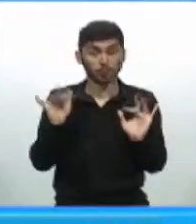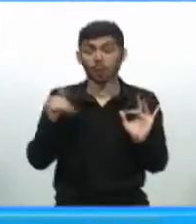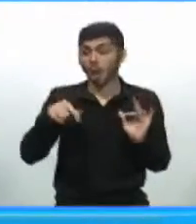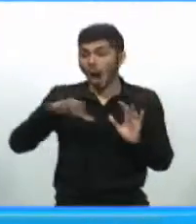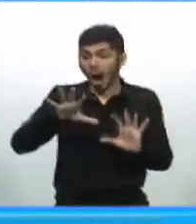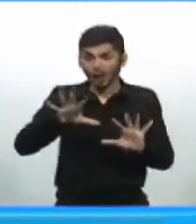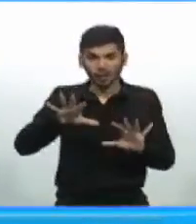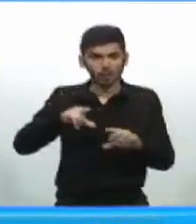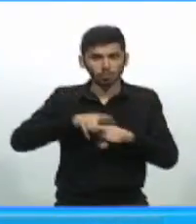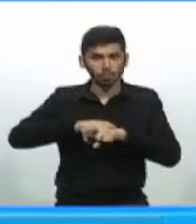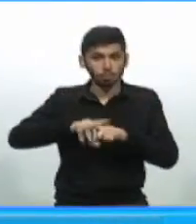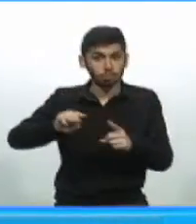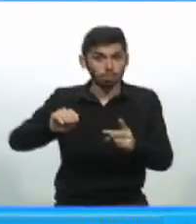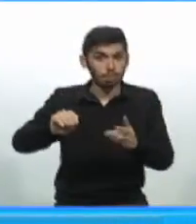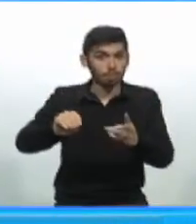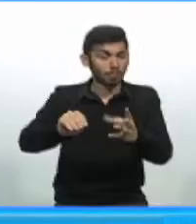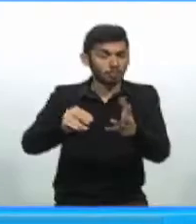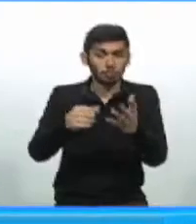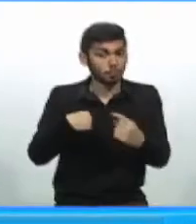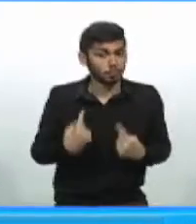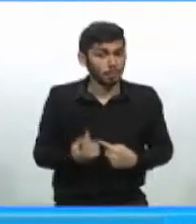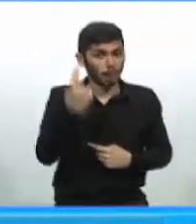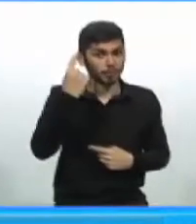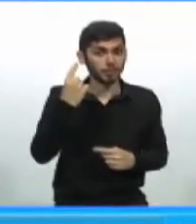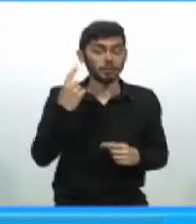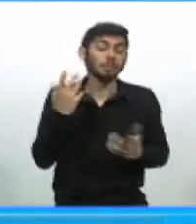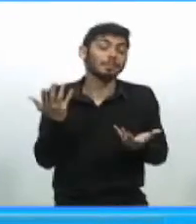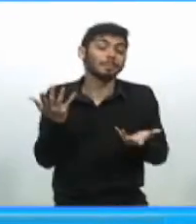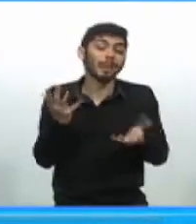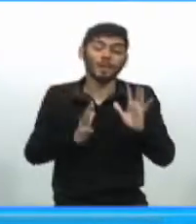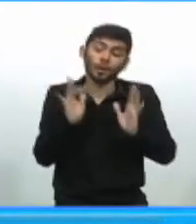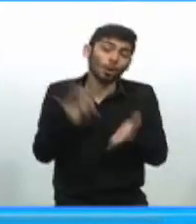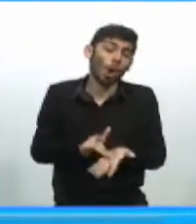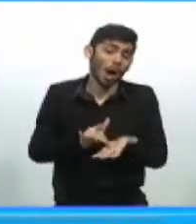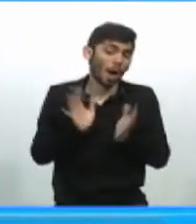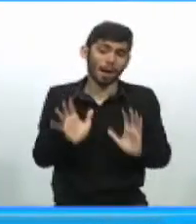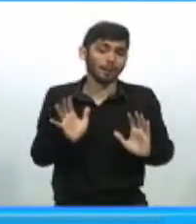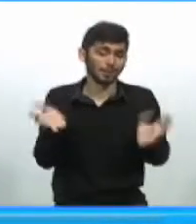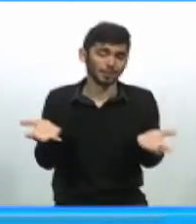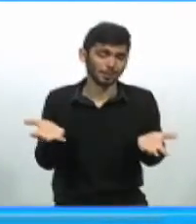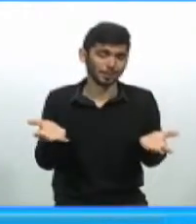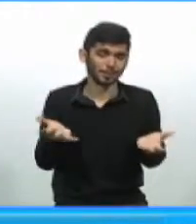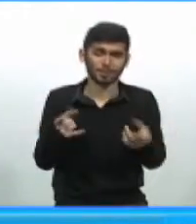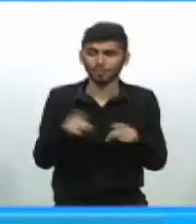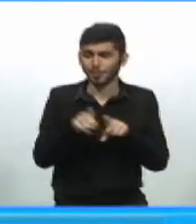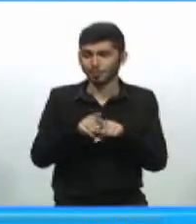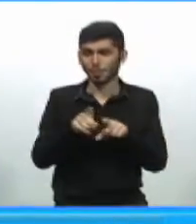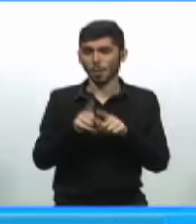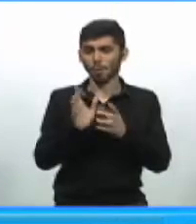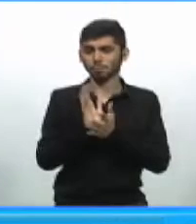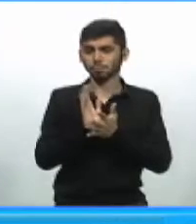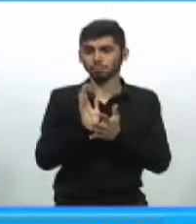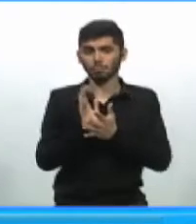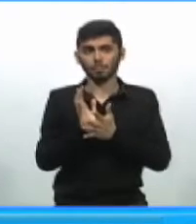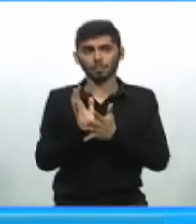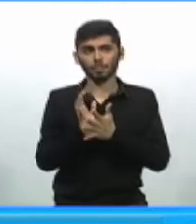así seguido perdido, pero bueno, siempre alguna vez pase y alguna vez lo tenés, y más siendo, si no es el